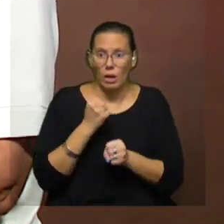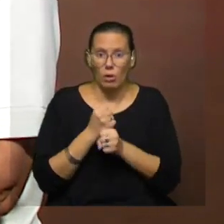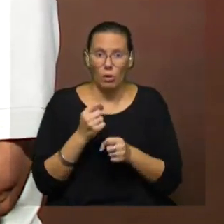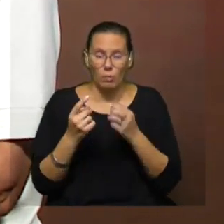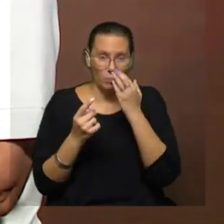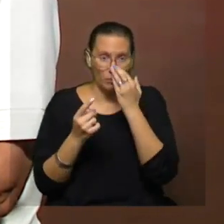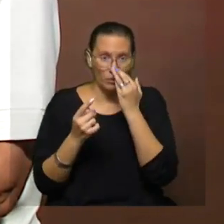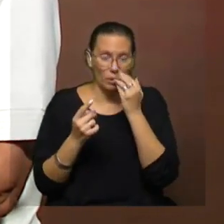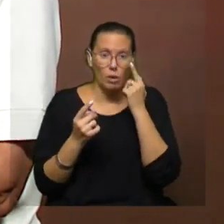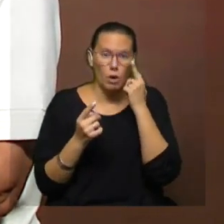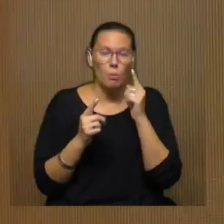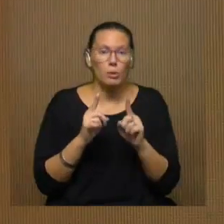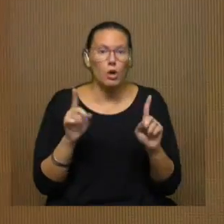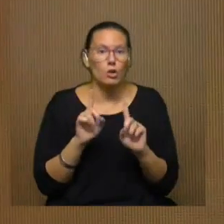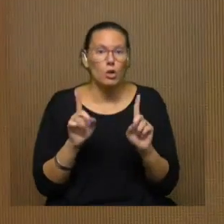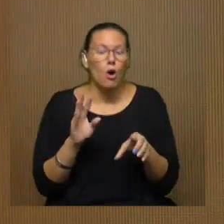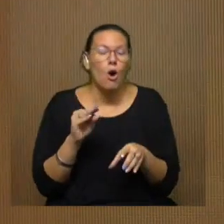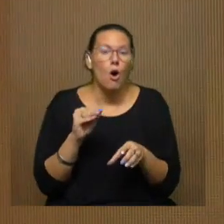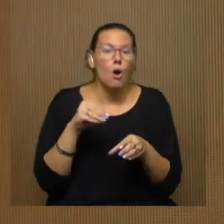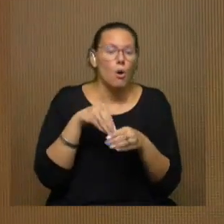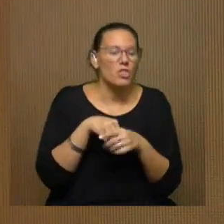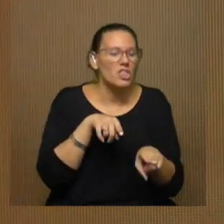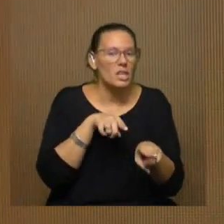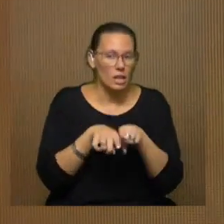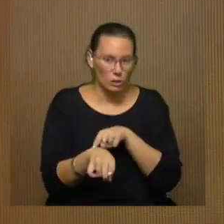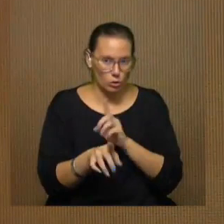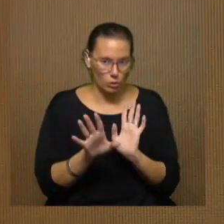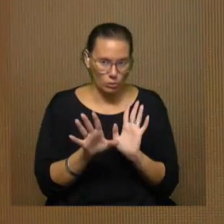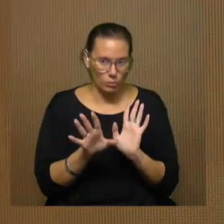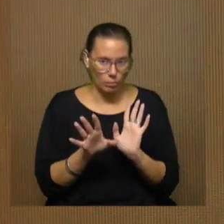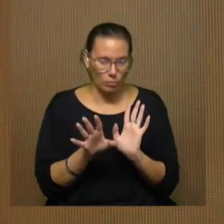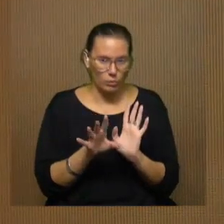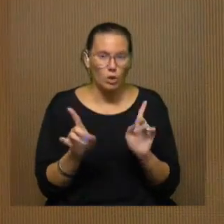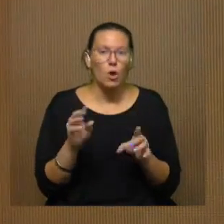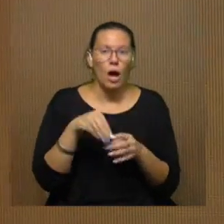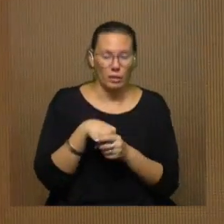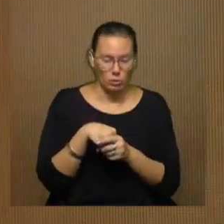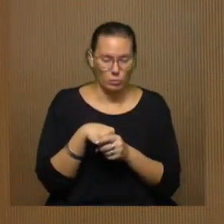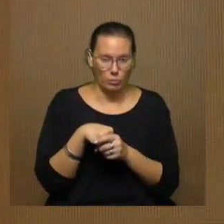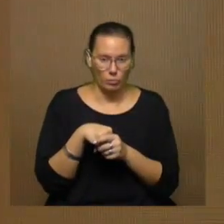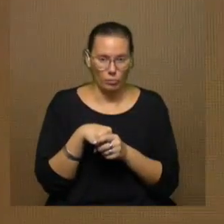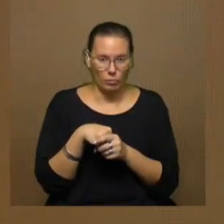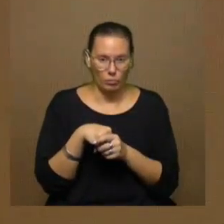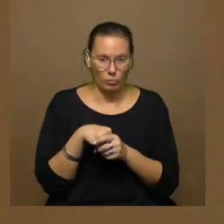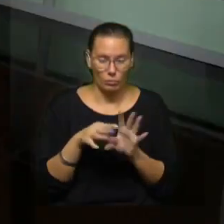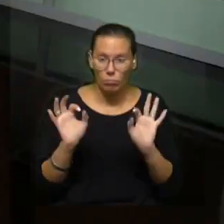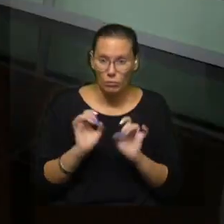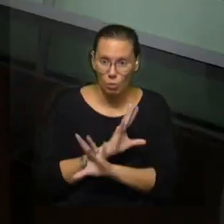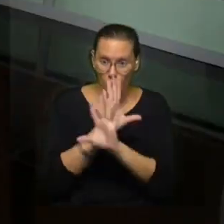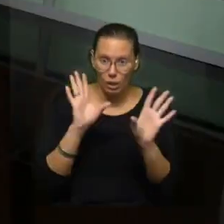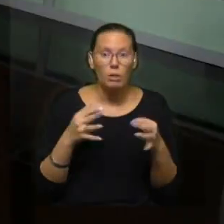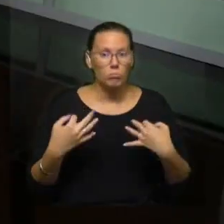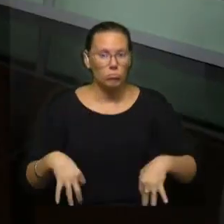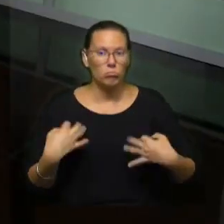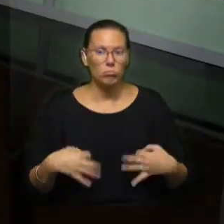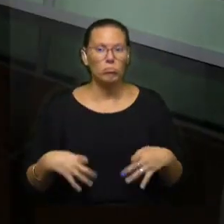ellos. No estamos involucrados directamente en lo práctico, o sea, no somos parte de lo mismo, ¿está? ¿No? Eso como aclaración. Eso